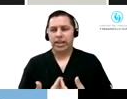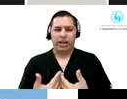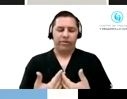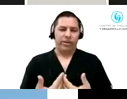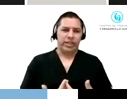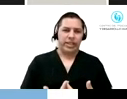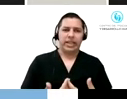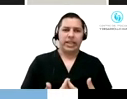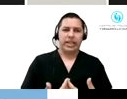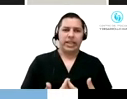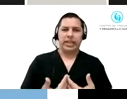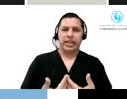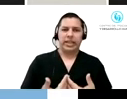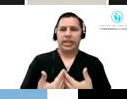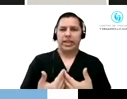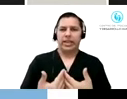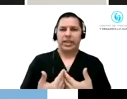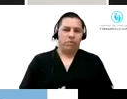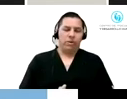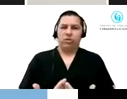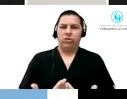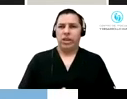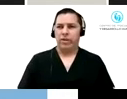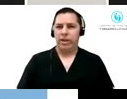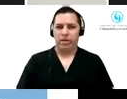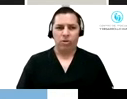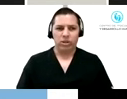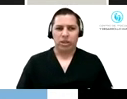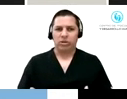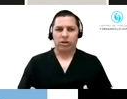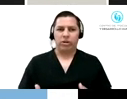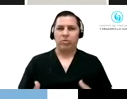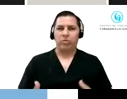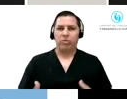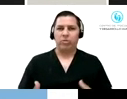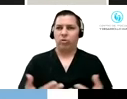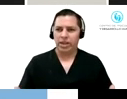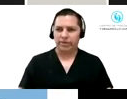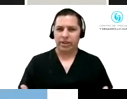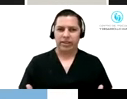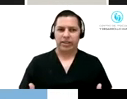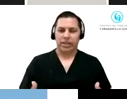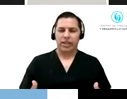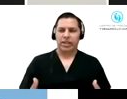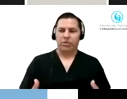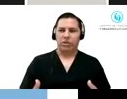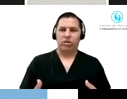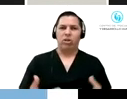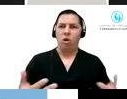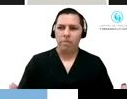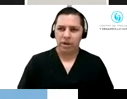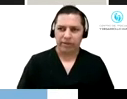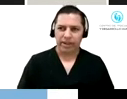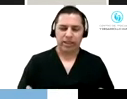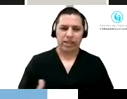etnia afrodescendiente, sin recursos económicos, que venimos, estamos hablando de mujeres diferentes, estamos hablando